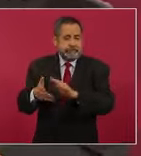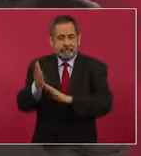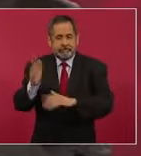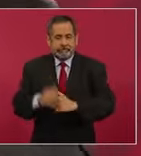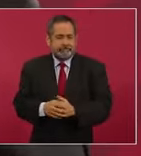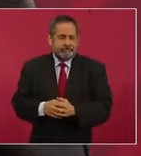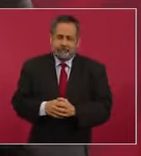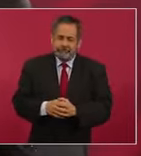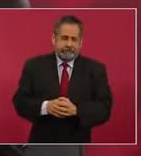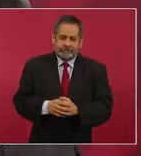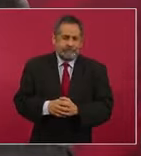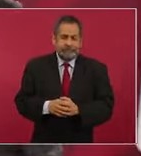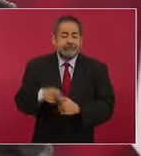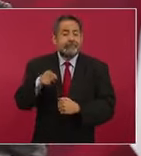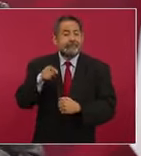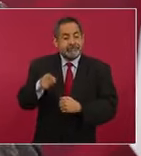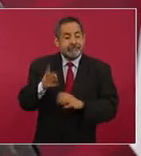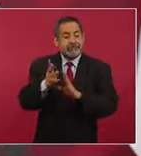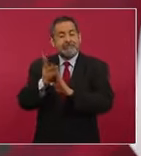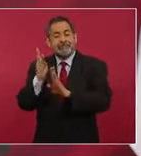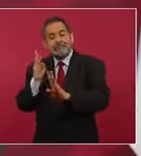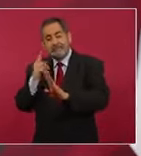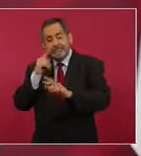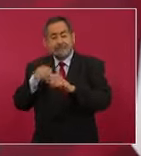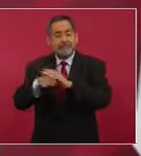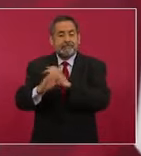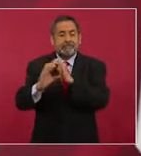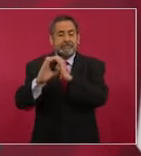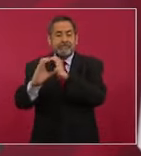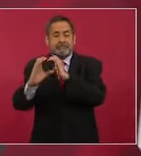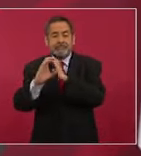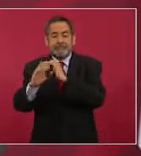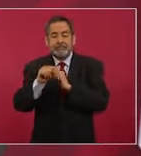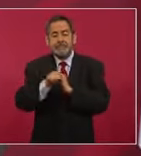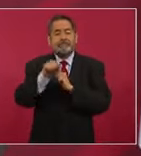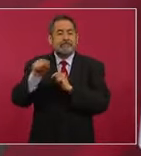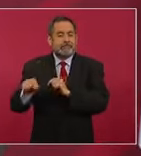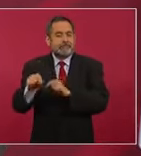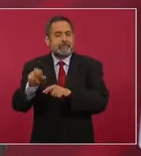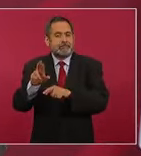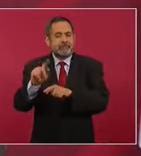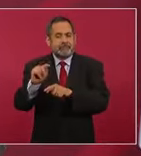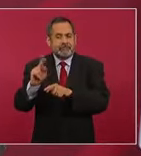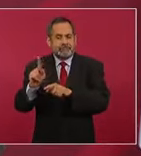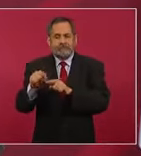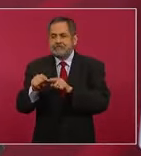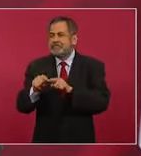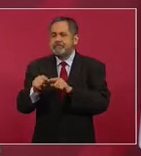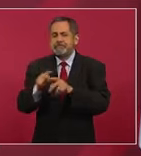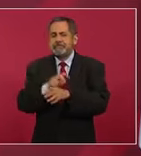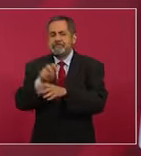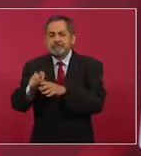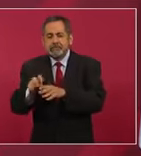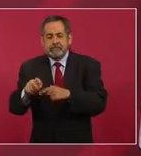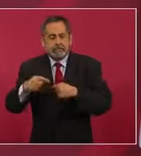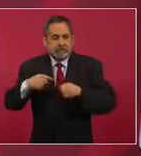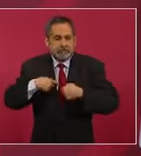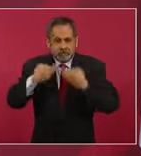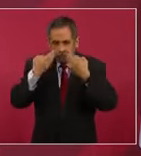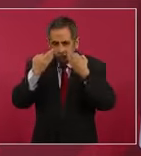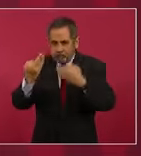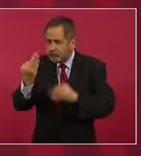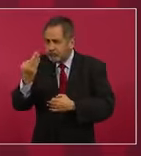para subirse a los camiones del sistema de transporte público. También me tocó verlo,